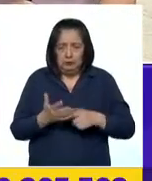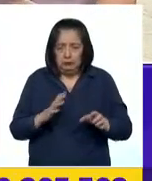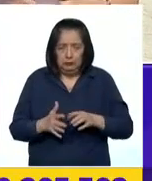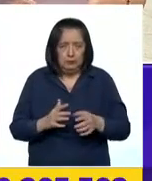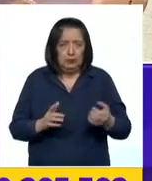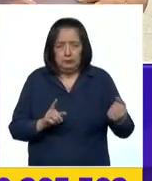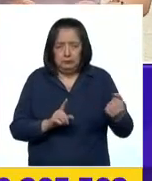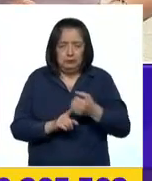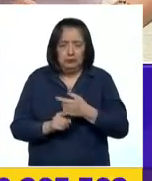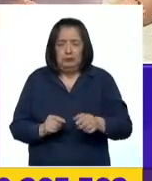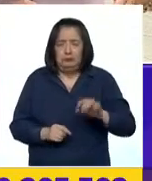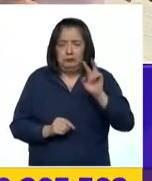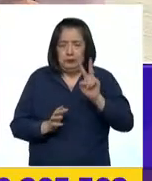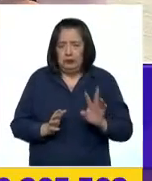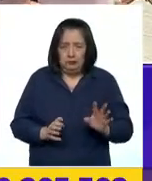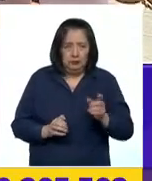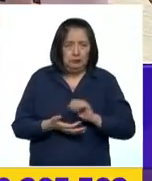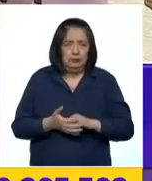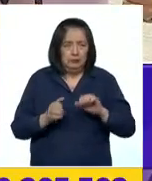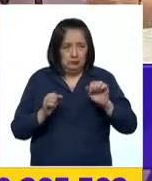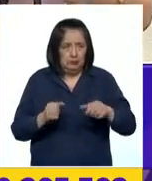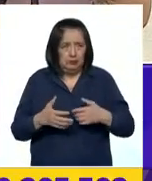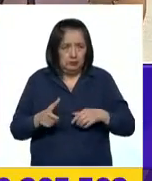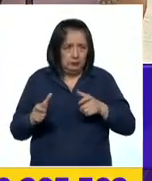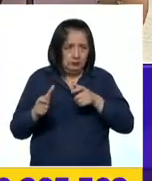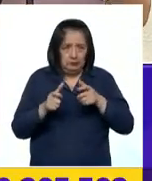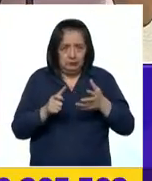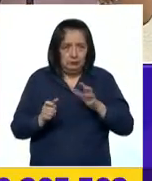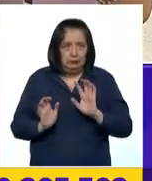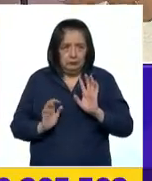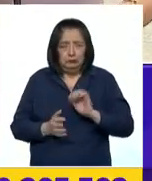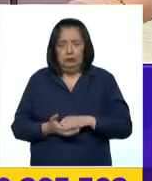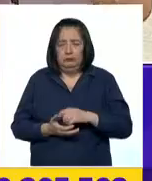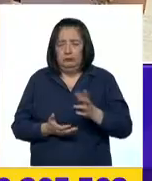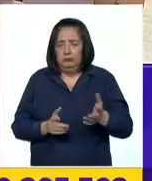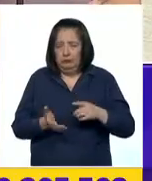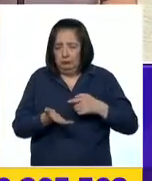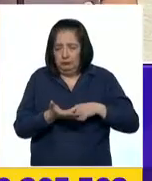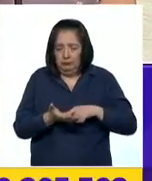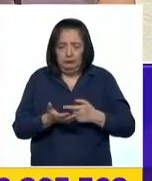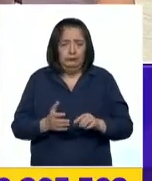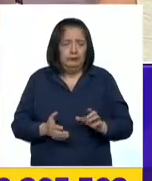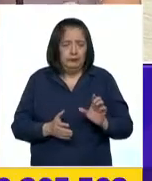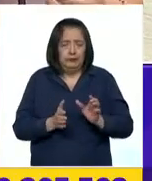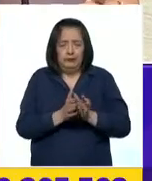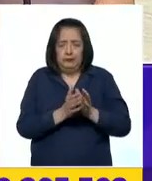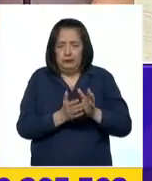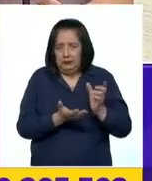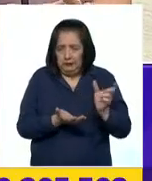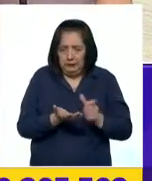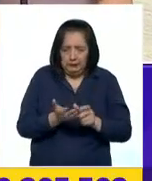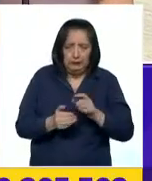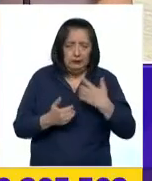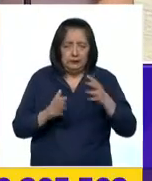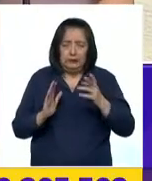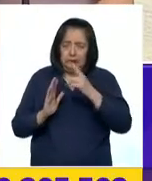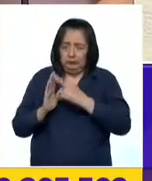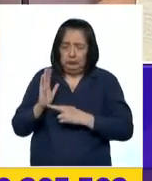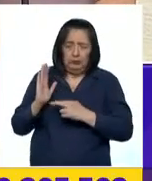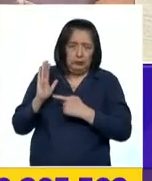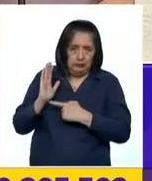este ataque eran venezolanos. Entonces estaba realizando un operativo de identificación de huellas, de cédulas, para poder, ya que hay un